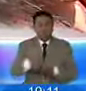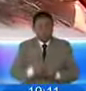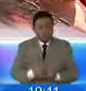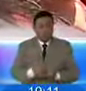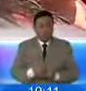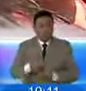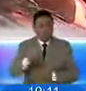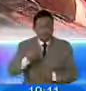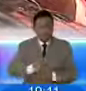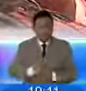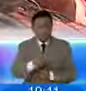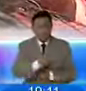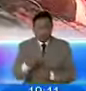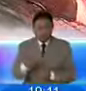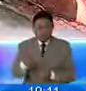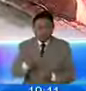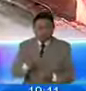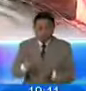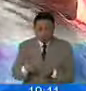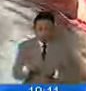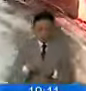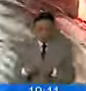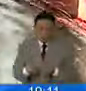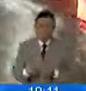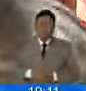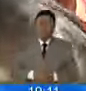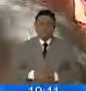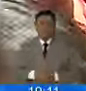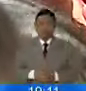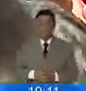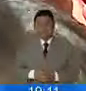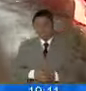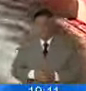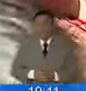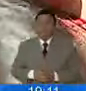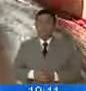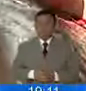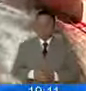tenemos que ceder de lado y lado siempre un poquito. Informó Héctor Romero.